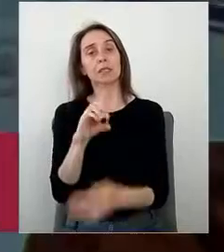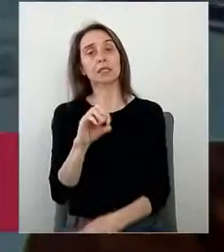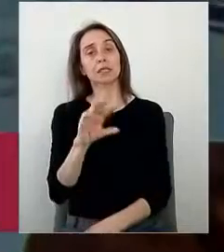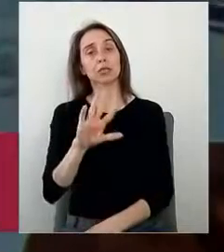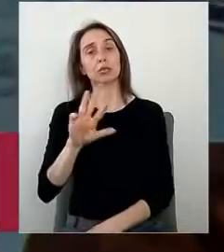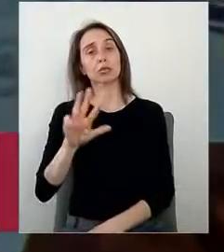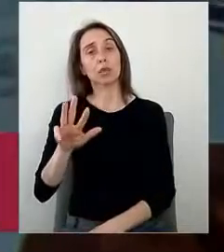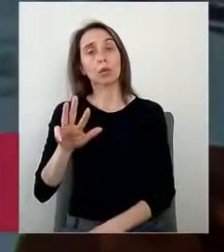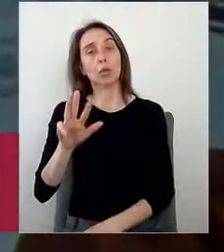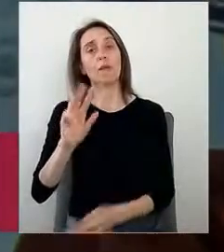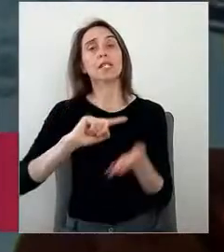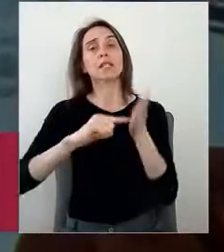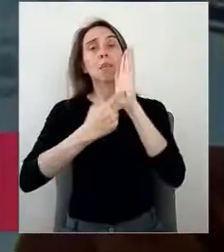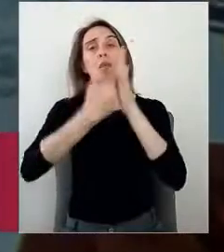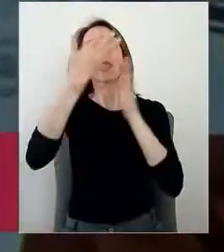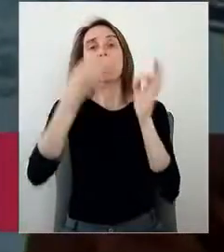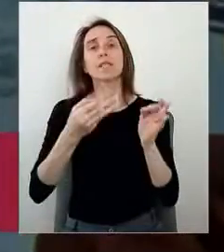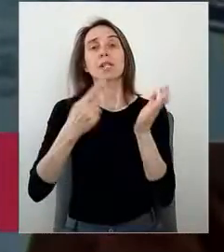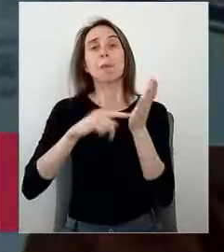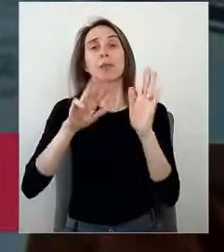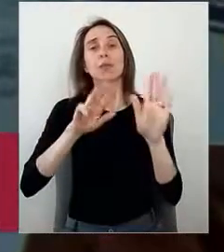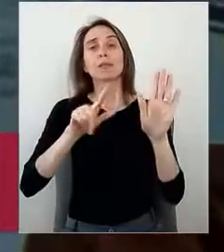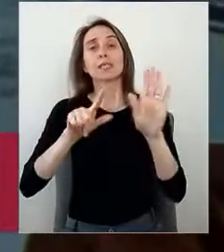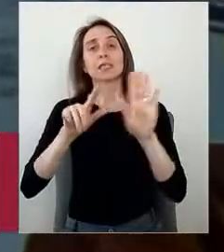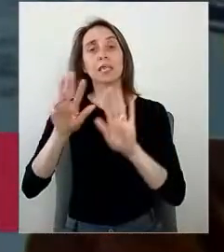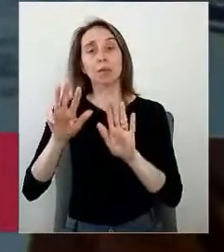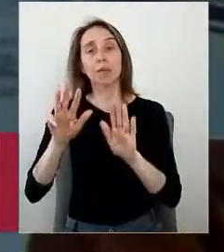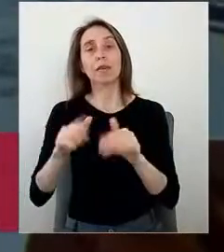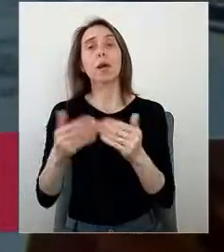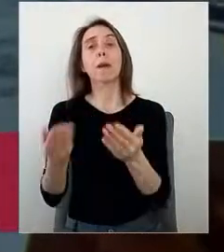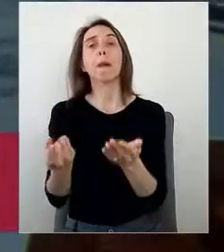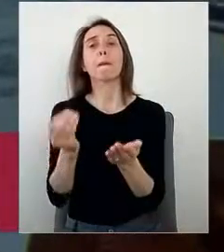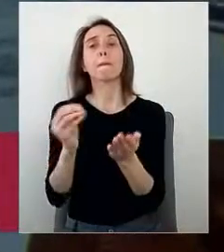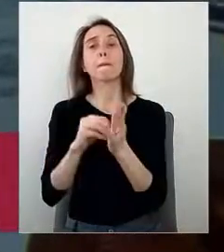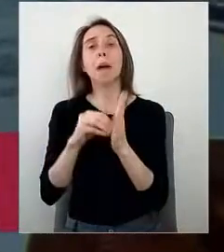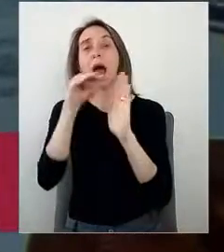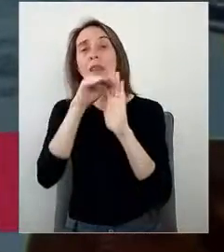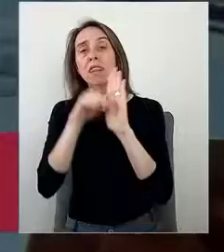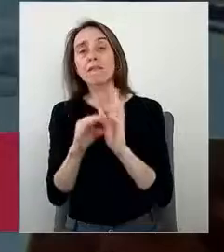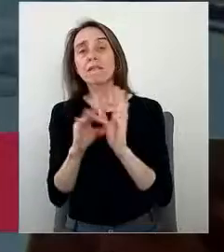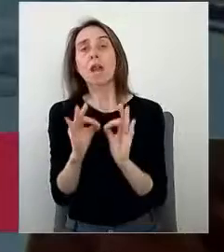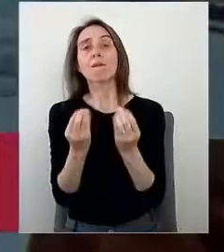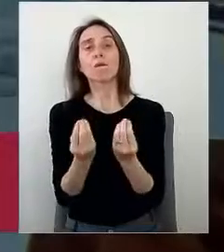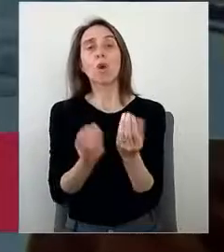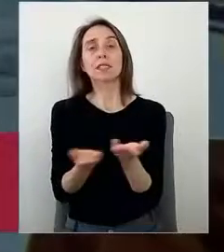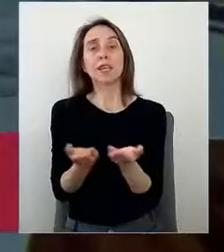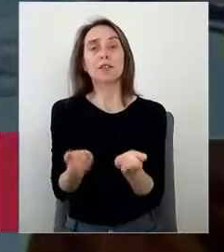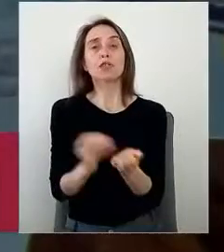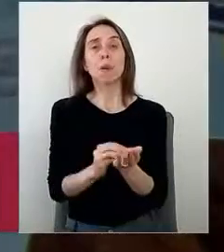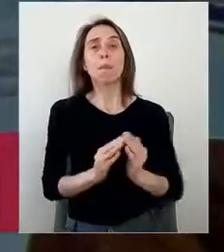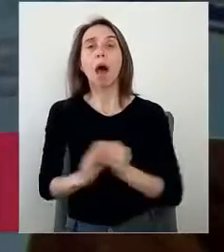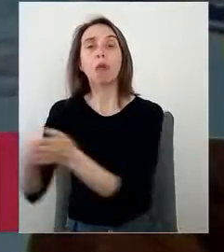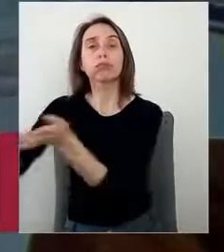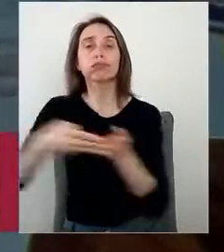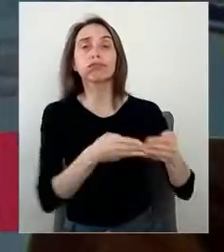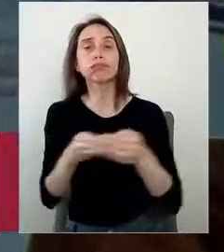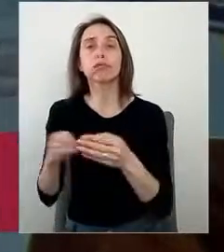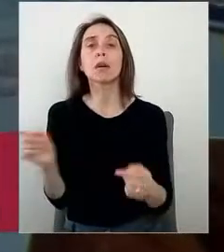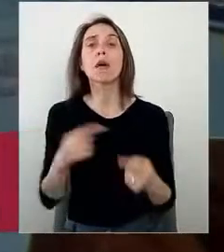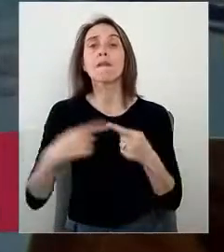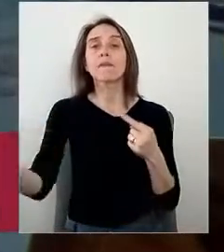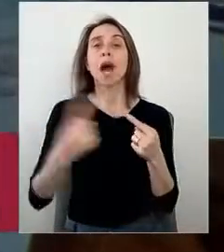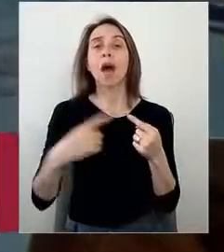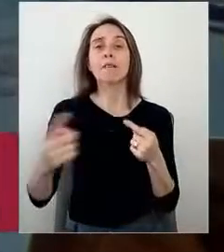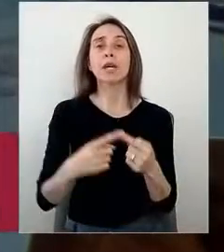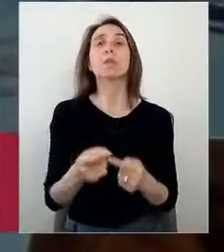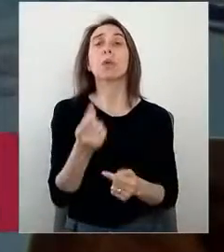1979 con el propósito de brindar una mayor estándar de servicio, aumentar la frecuencia y hacer frente a la variación de precio del transporte marítimo